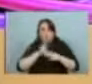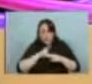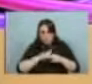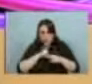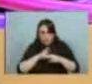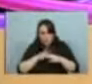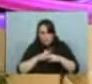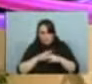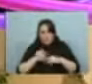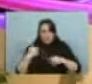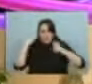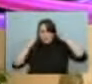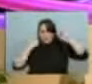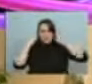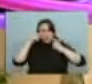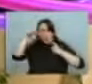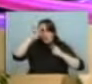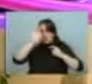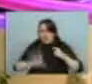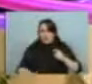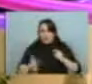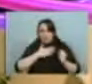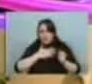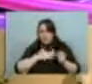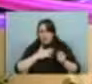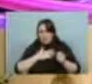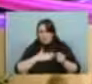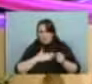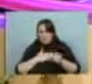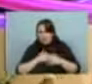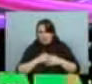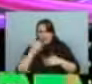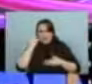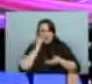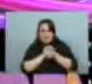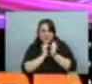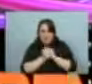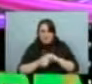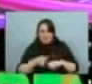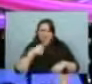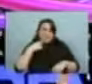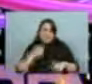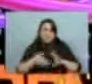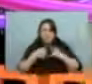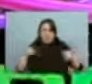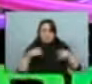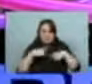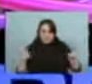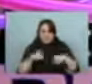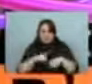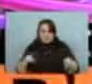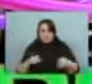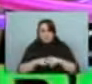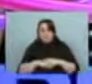seas solo mía. Que se unan nuestros cuerpos, que hagamos el amor. Acostumbrada a luchar contra la adversidad más